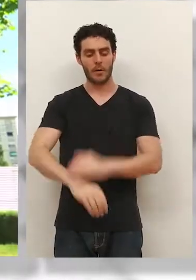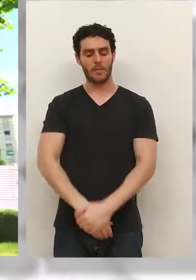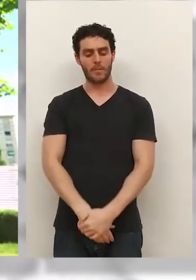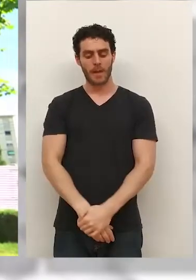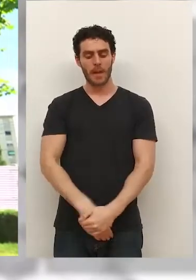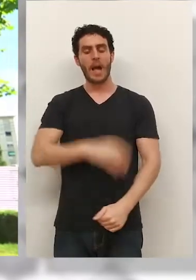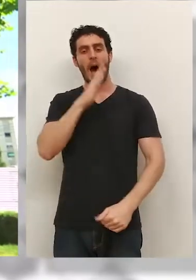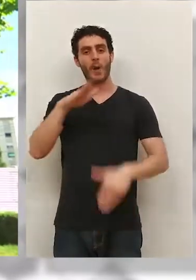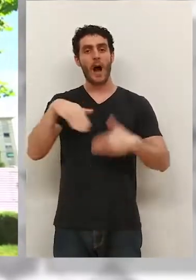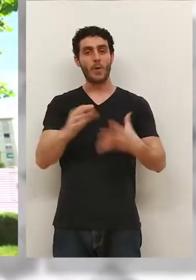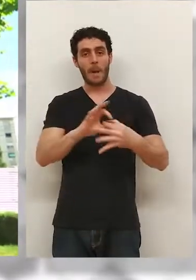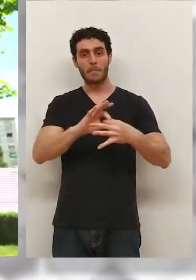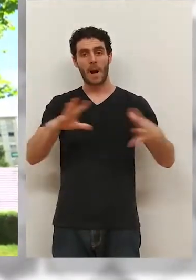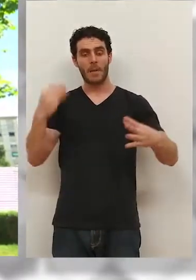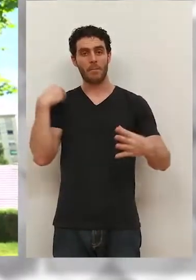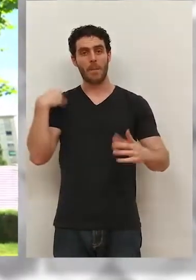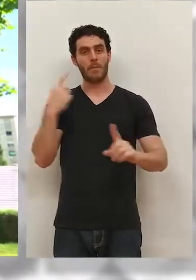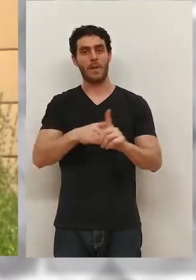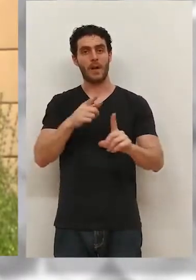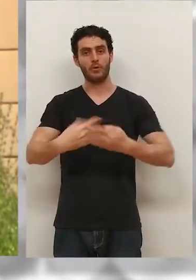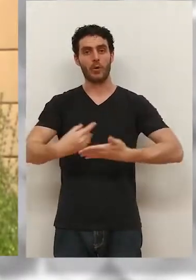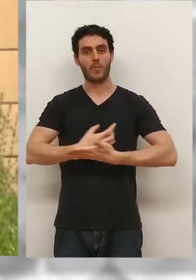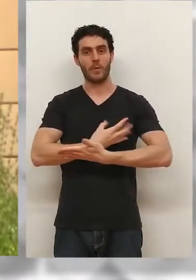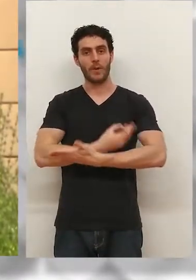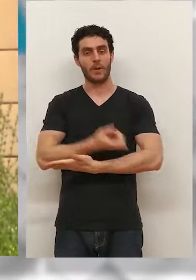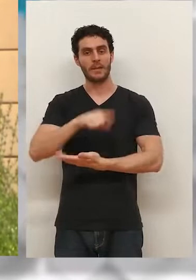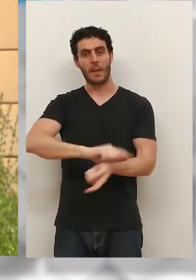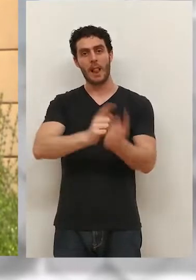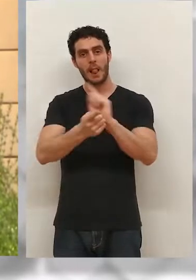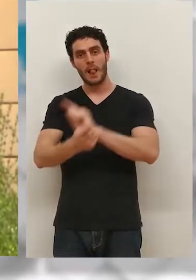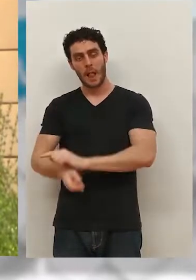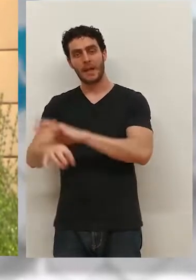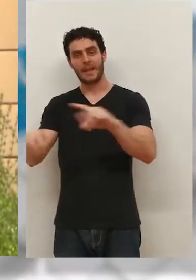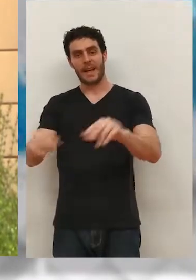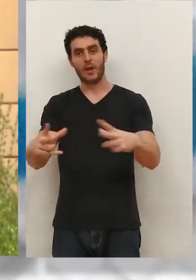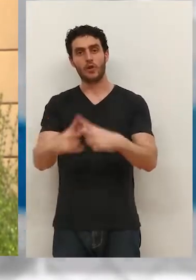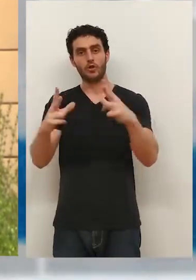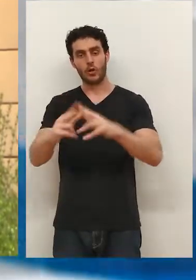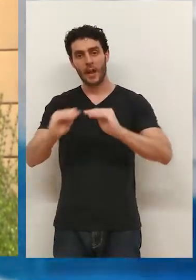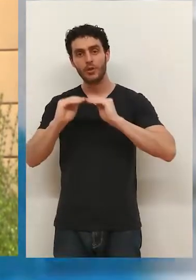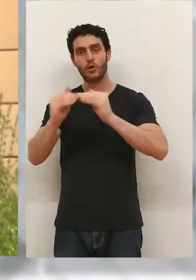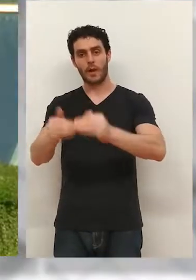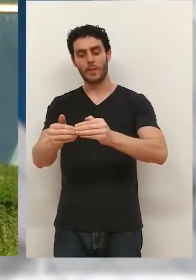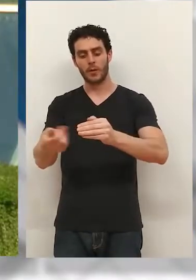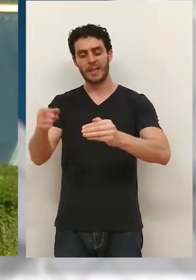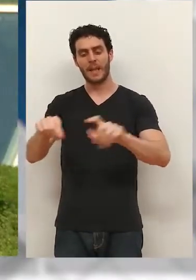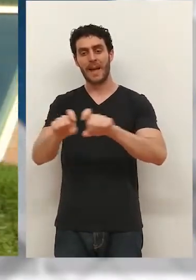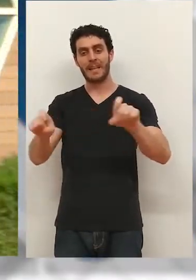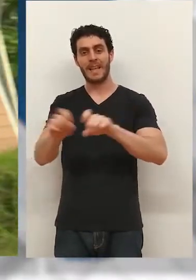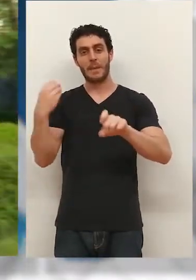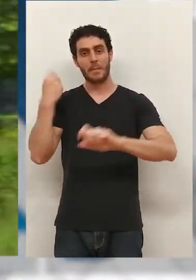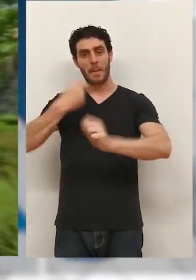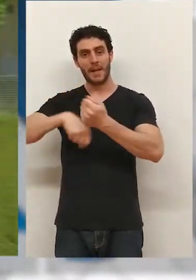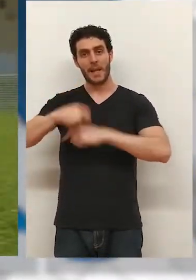sostenible. Ahora bien, aunque esta desvinculación del uso ferroviario permite poder traspasar los terrenos a la Sociedad del Soterramiento y que esta